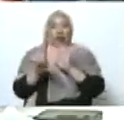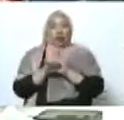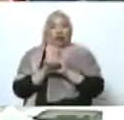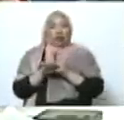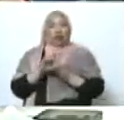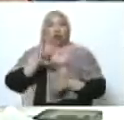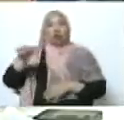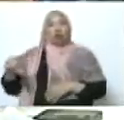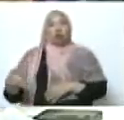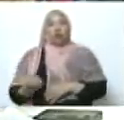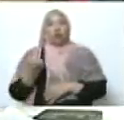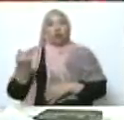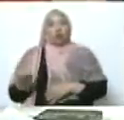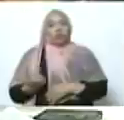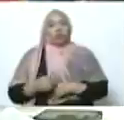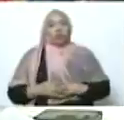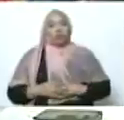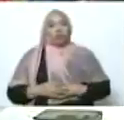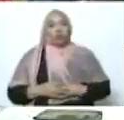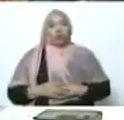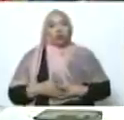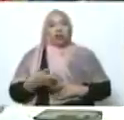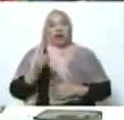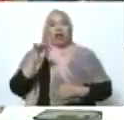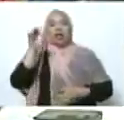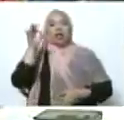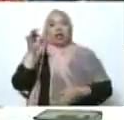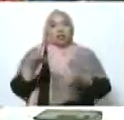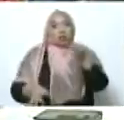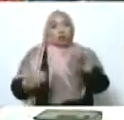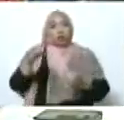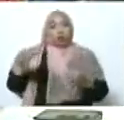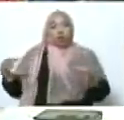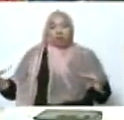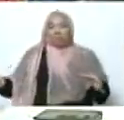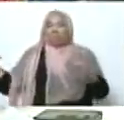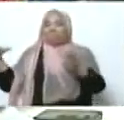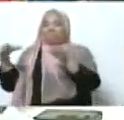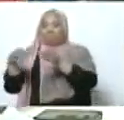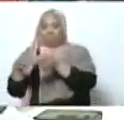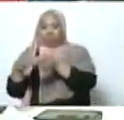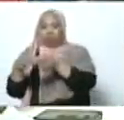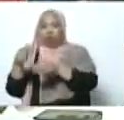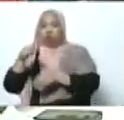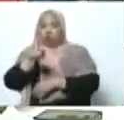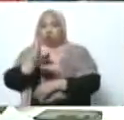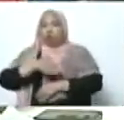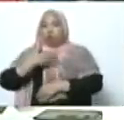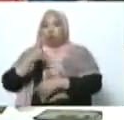No solo con un tribunal, porque